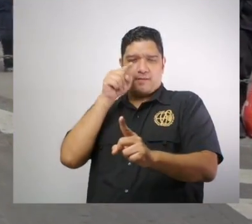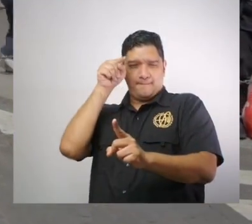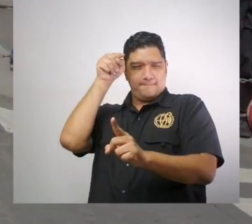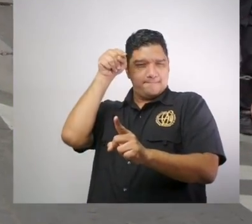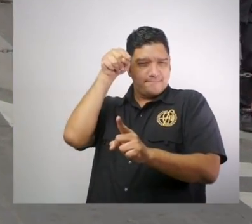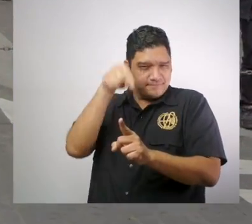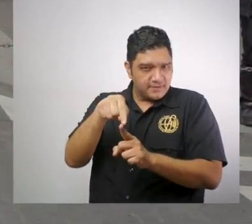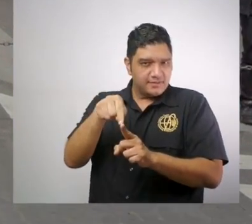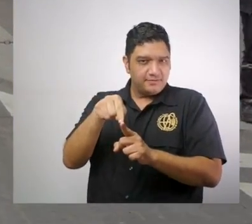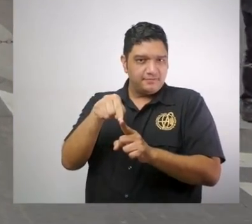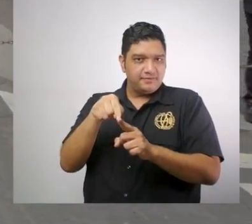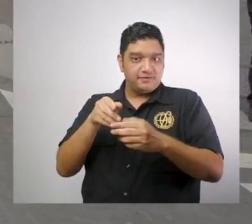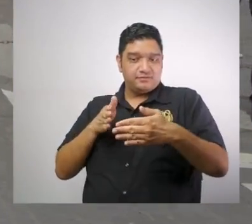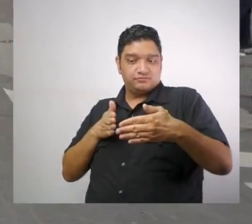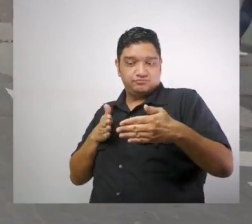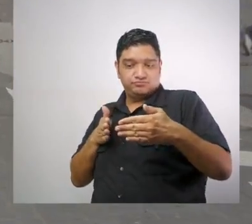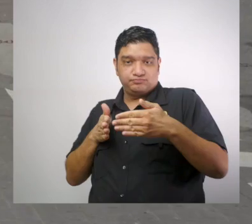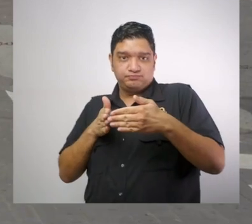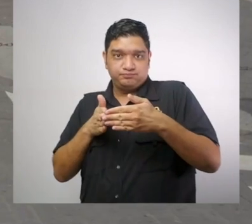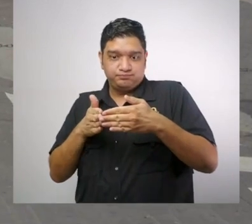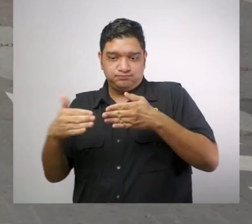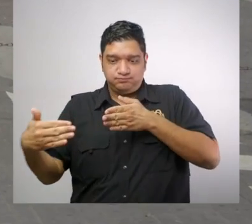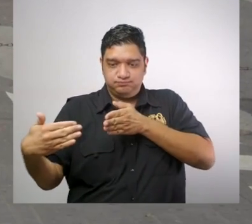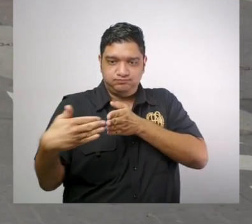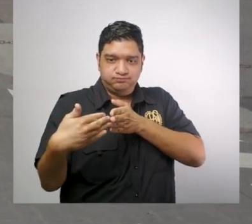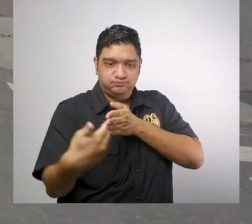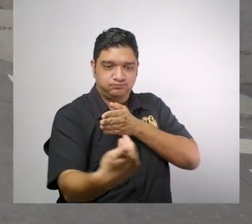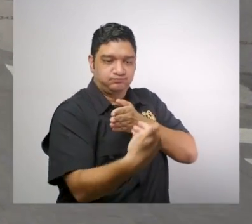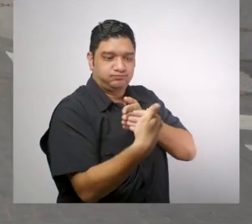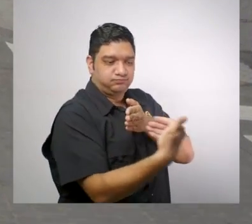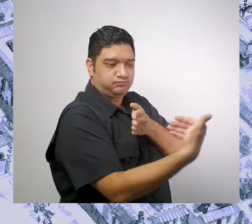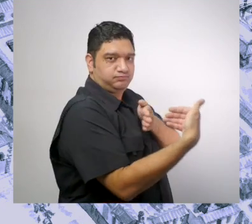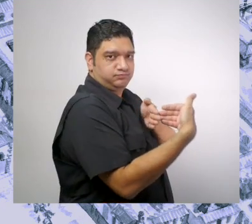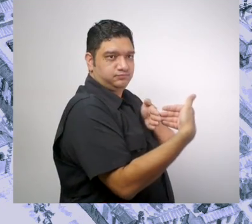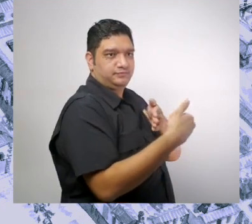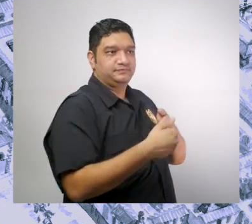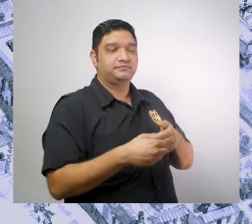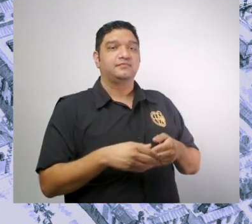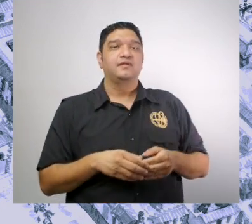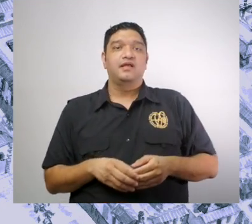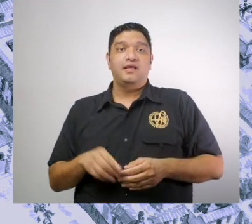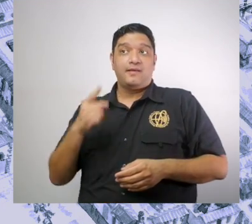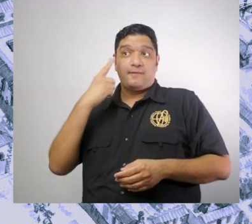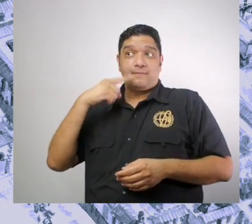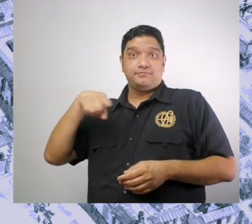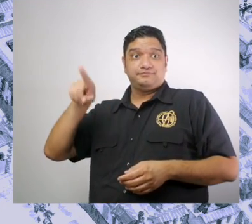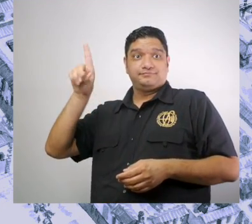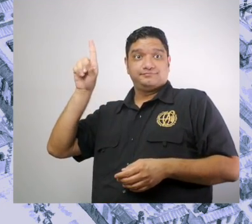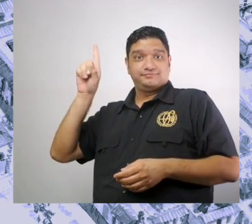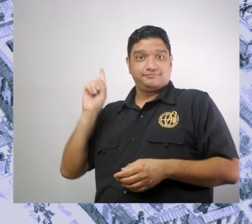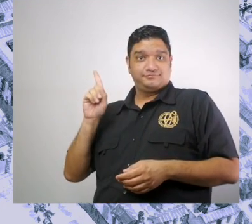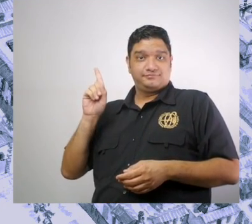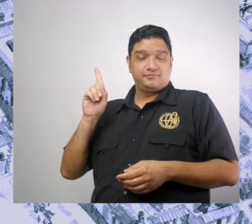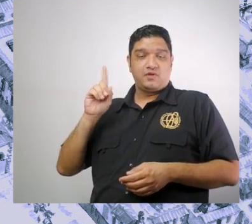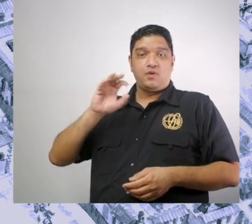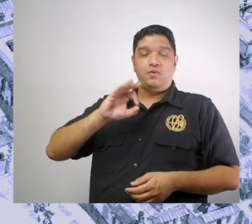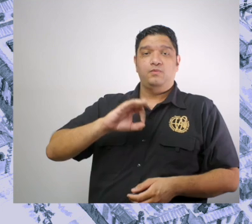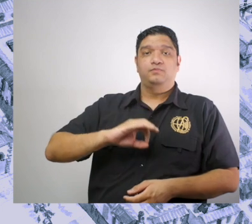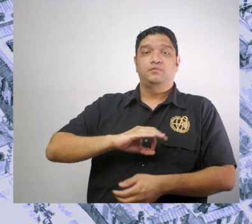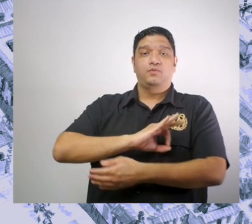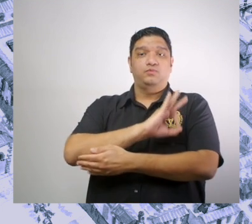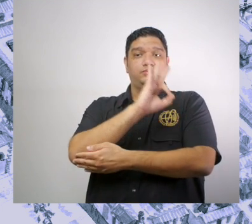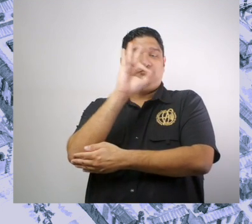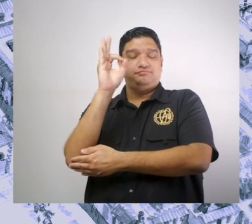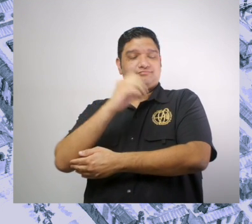Exactamente, la intersección de las líneas es este punto. Allá es el oriente, a